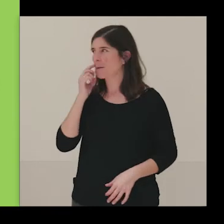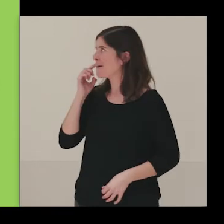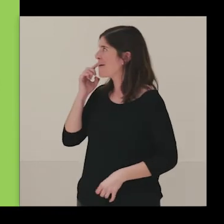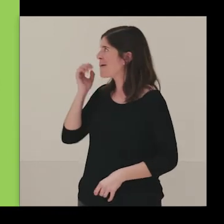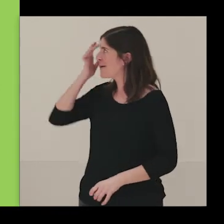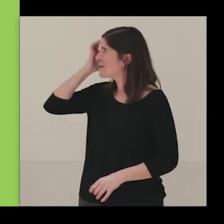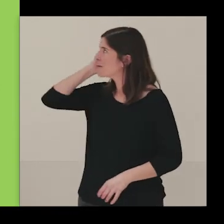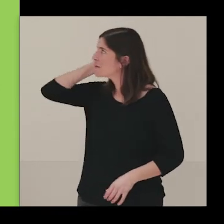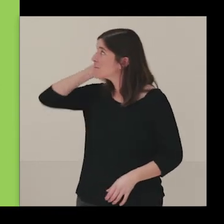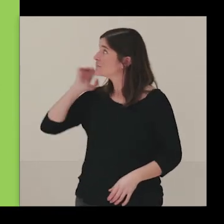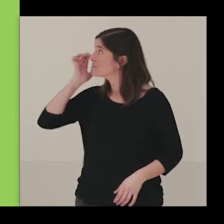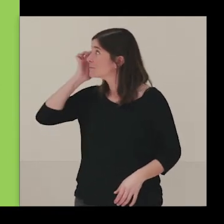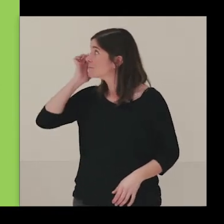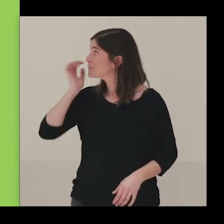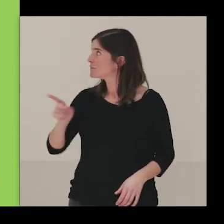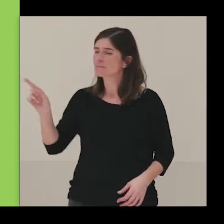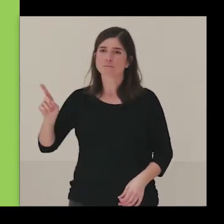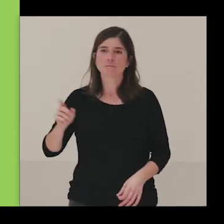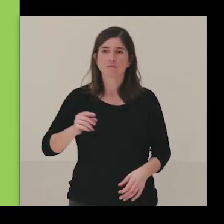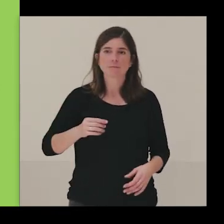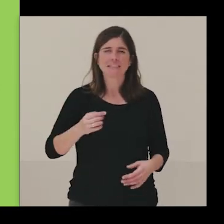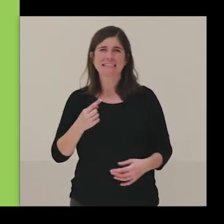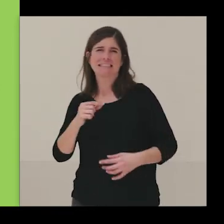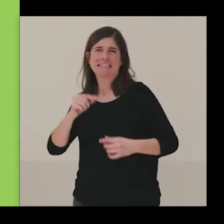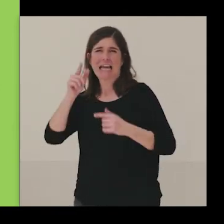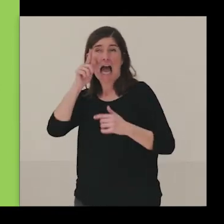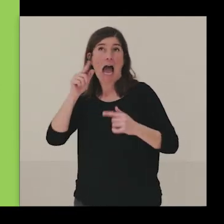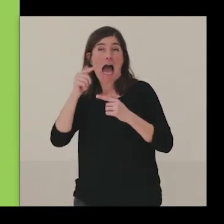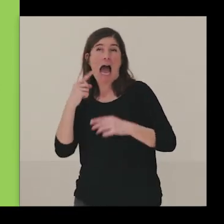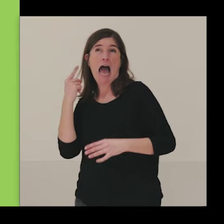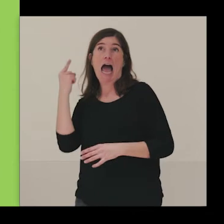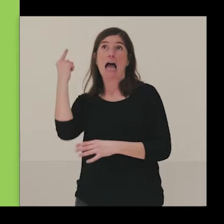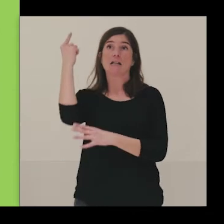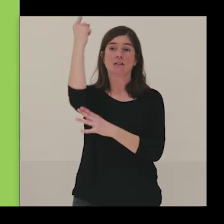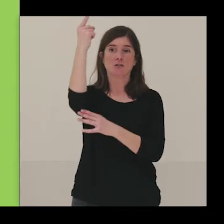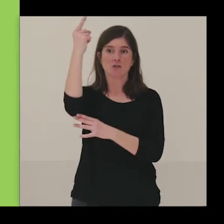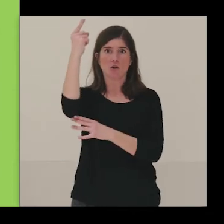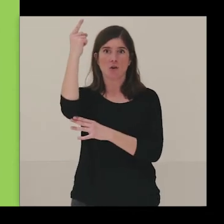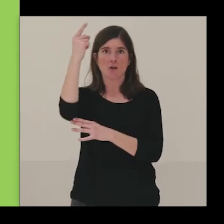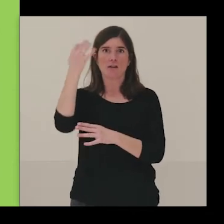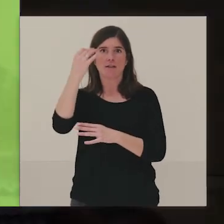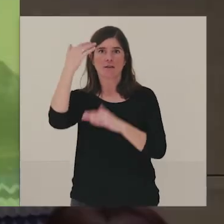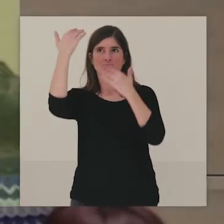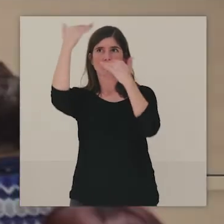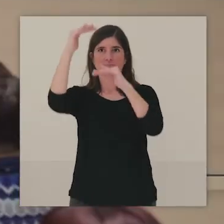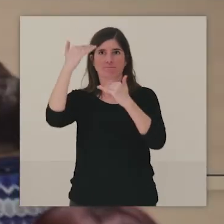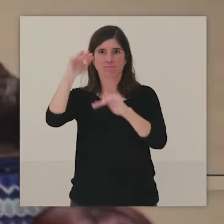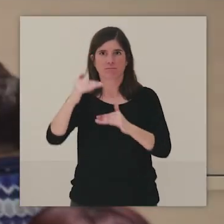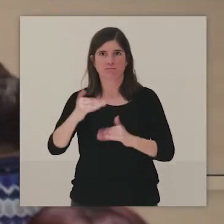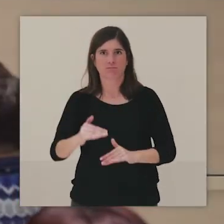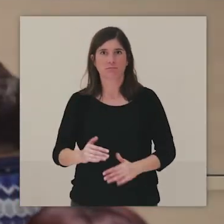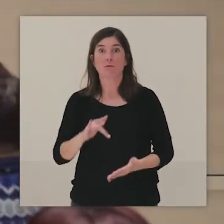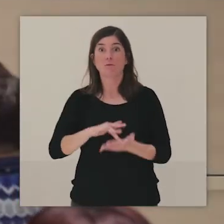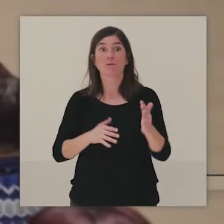monasterio. Es tan alto que han tenido que partirlo en varias partes y repartirlo entre salas. De ahí